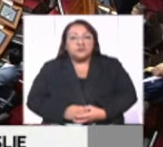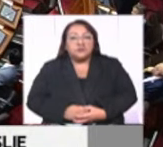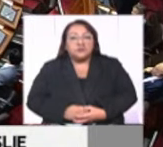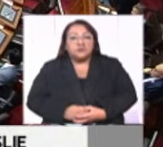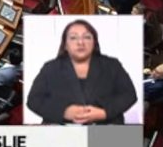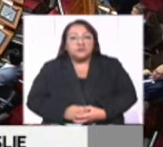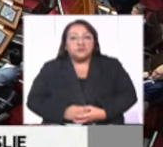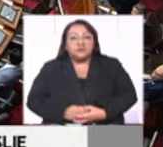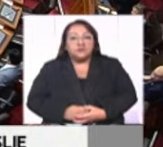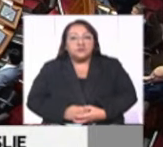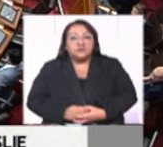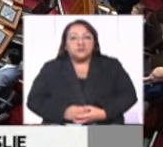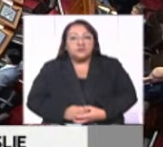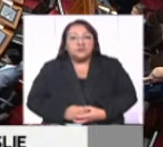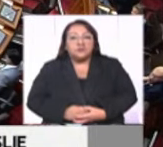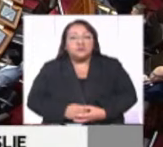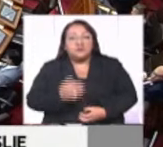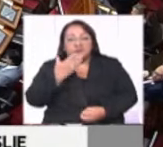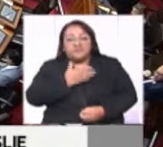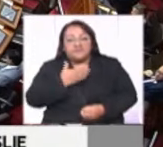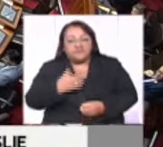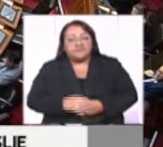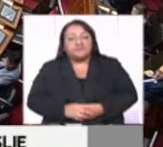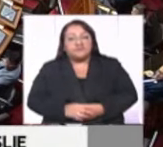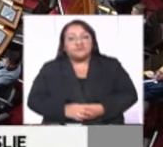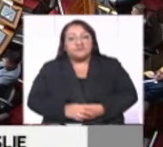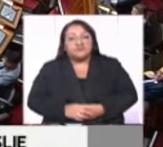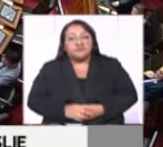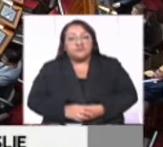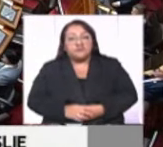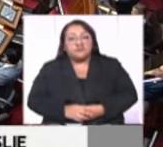Gracias, señor presidente. Señor presidente,